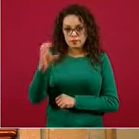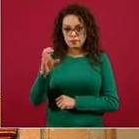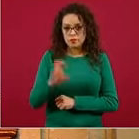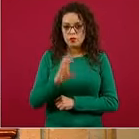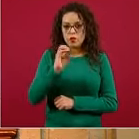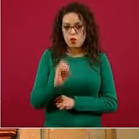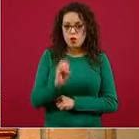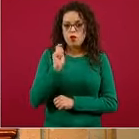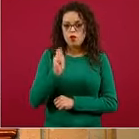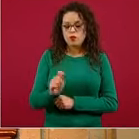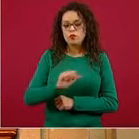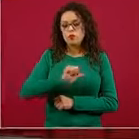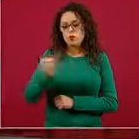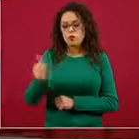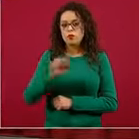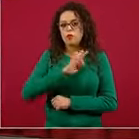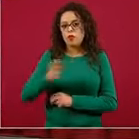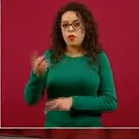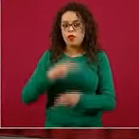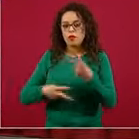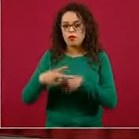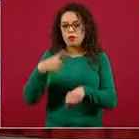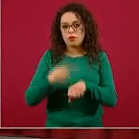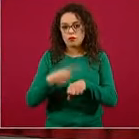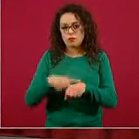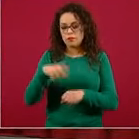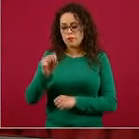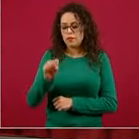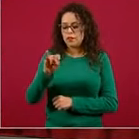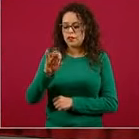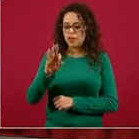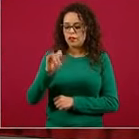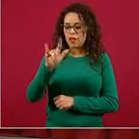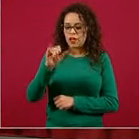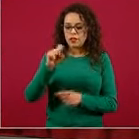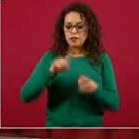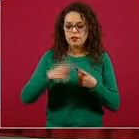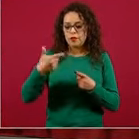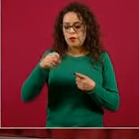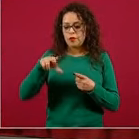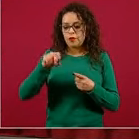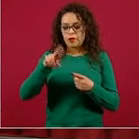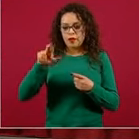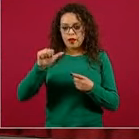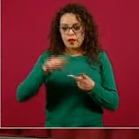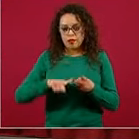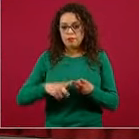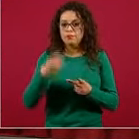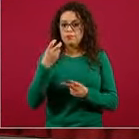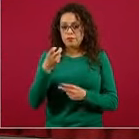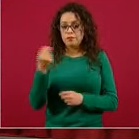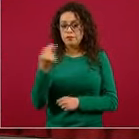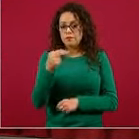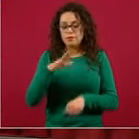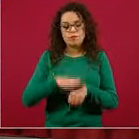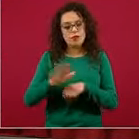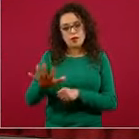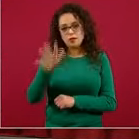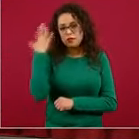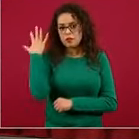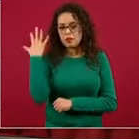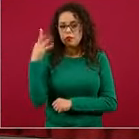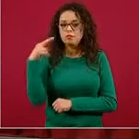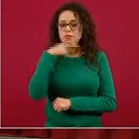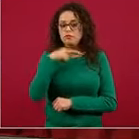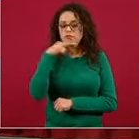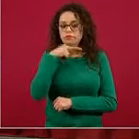posterior de algunas otras enfermedades como sífilis, como gonorrea. Y entonces esto debe de ser lo más rápido posible para